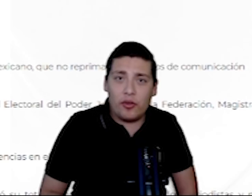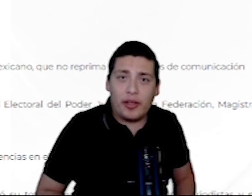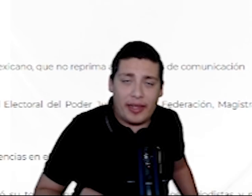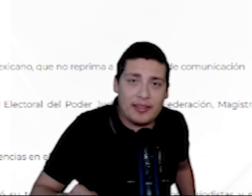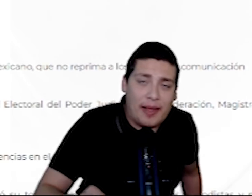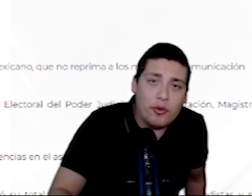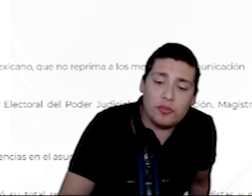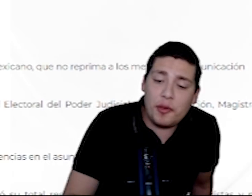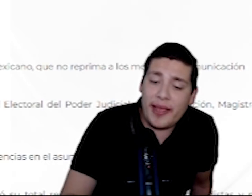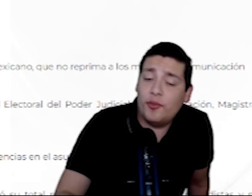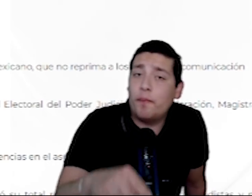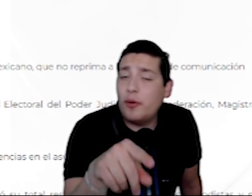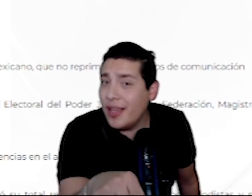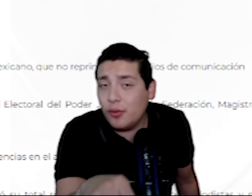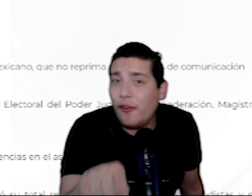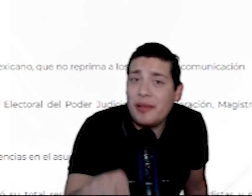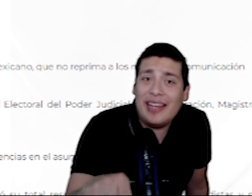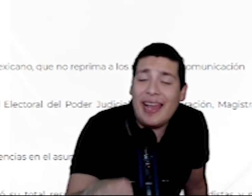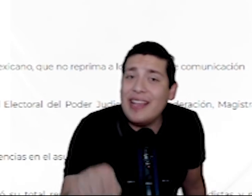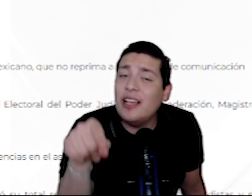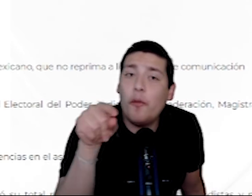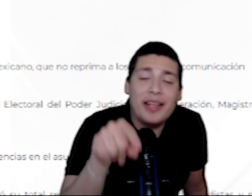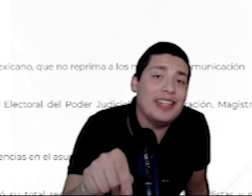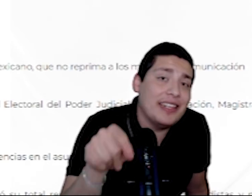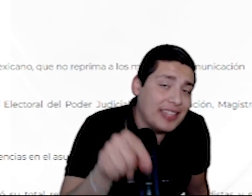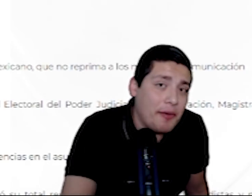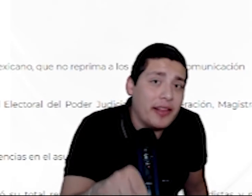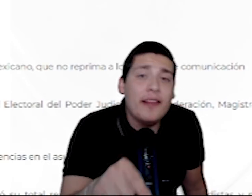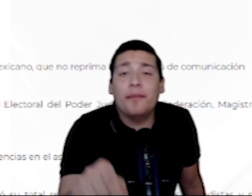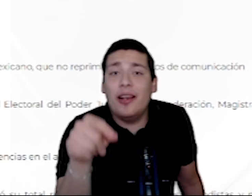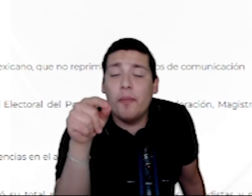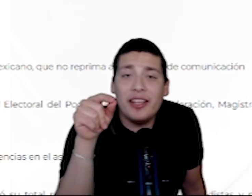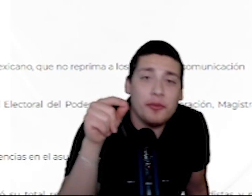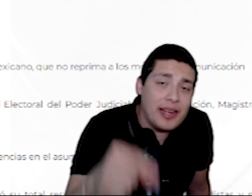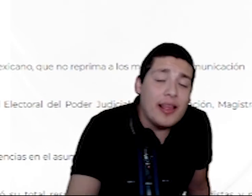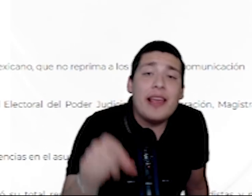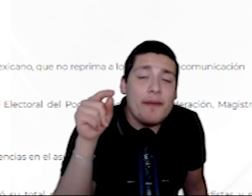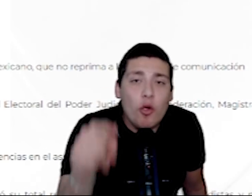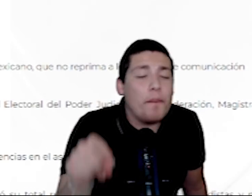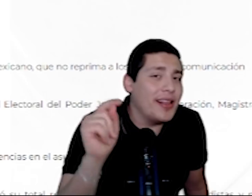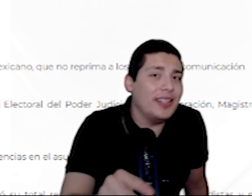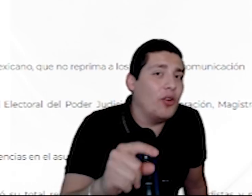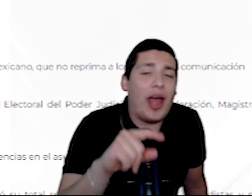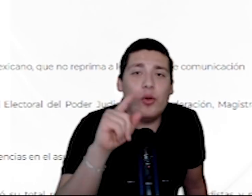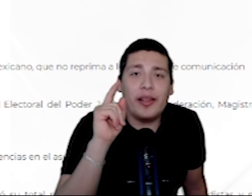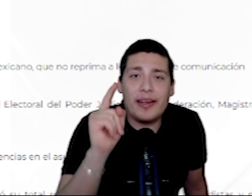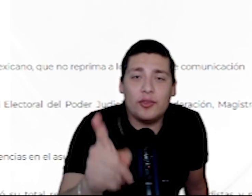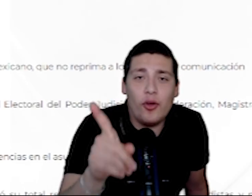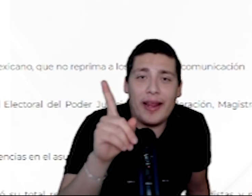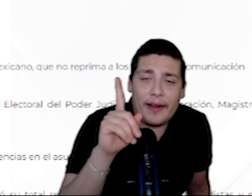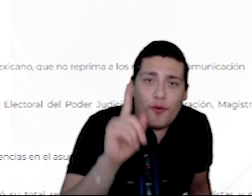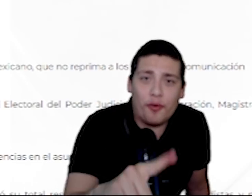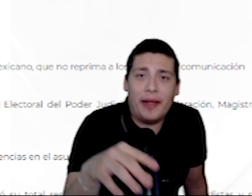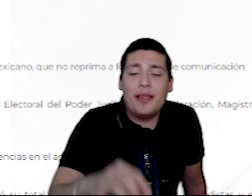histórico que estamos viviendo. Pero esto, familia, es de lo más deleznable, de lo más vil y muy parecido a lo que